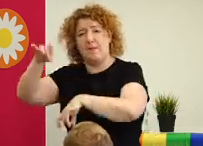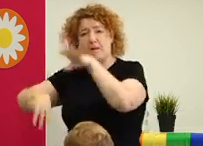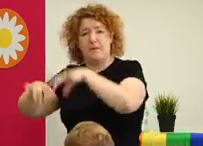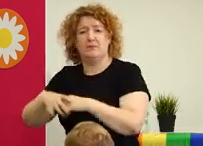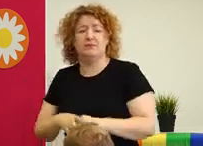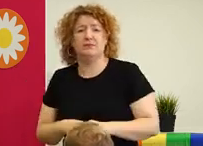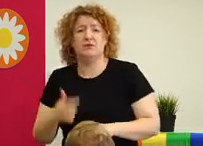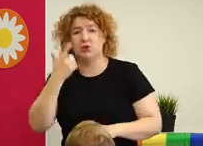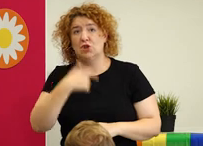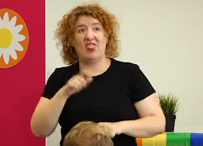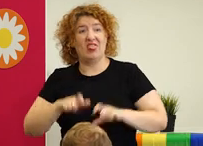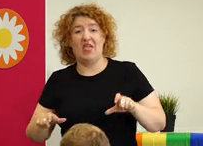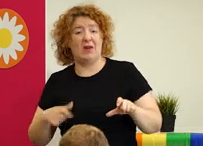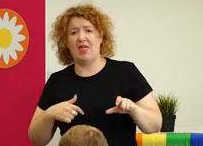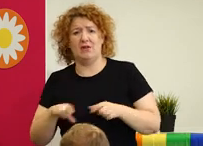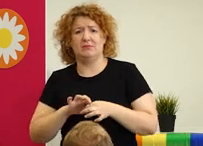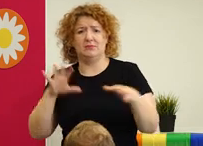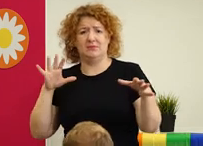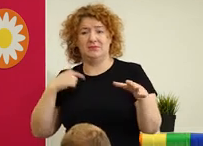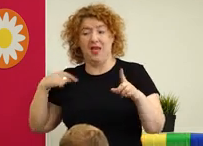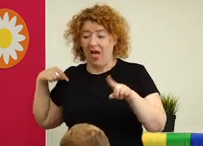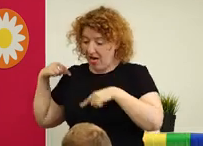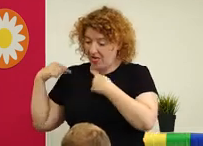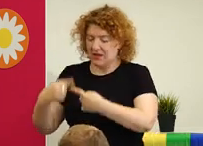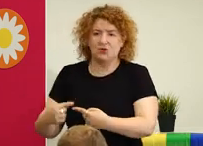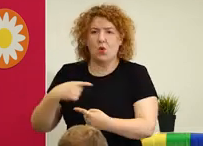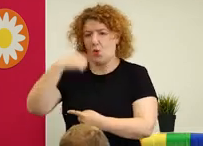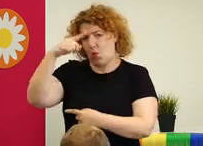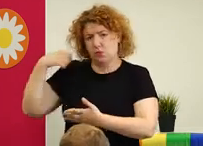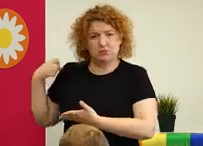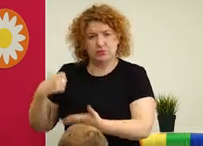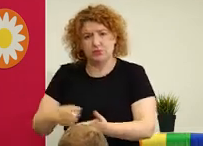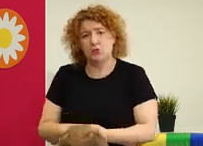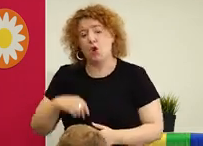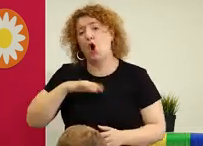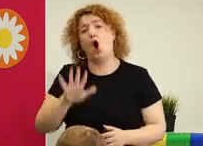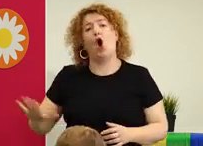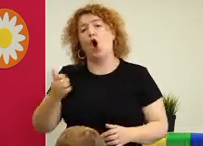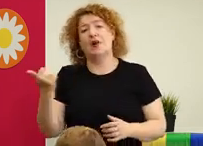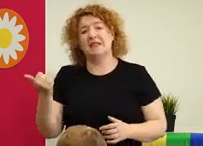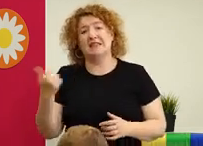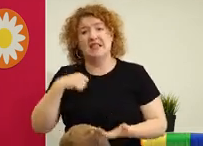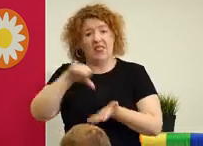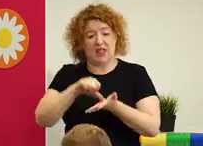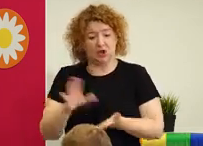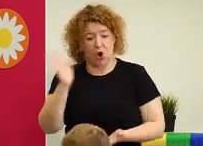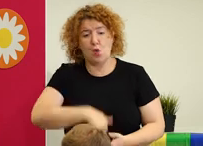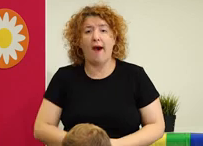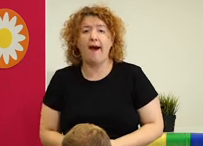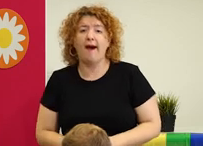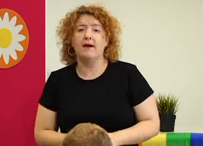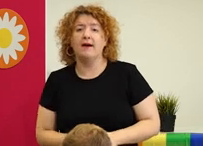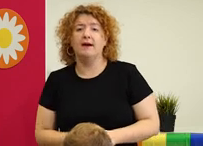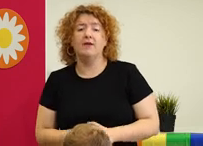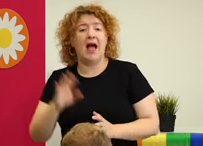soy incivilizada cuando robaste la cultura de mis ancestros. No me digas que soy oriente cuando no existe el centro. El árabe